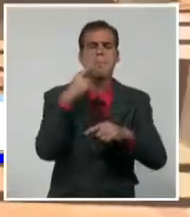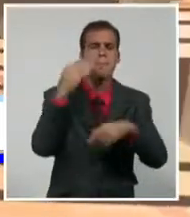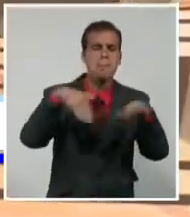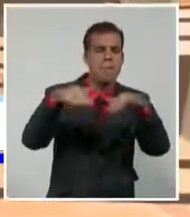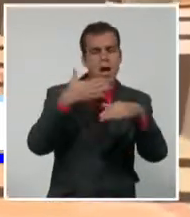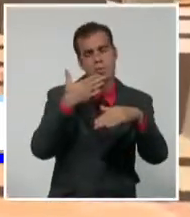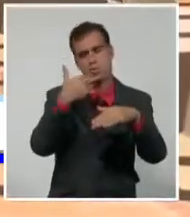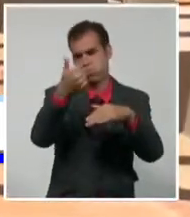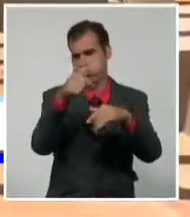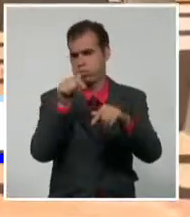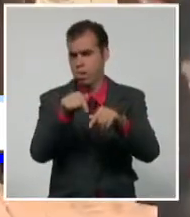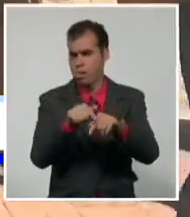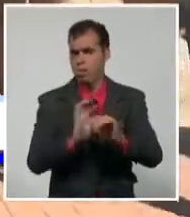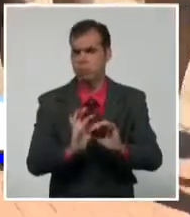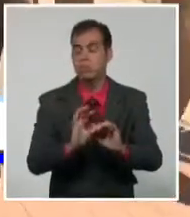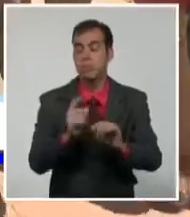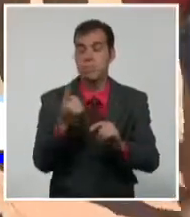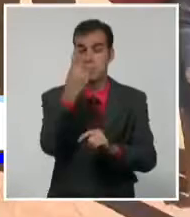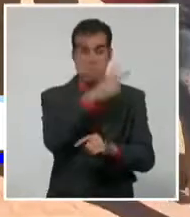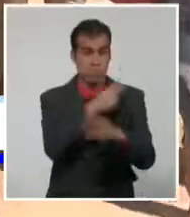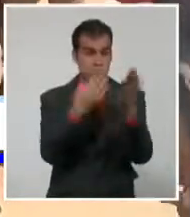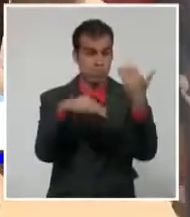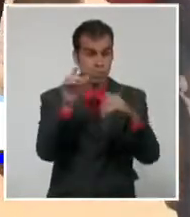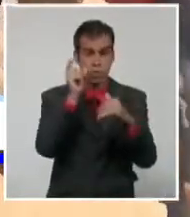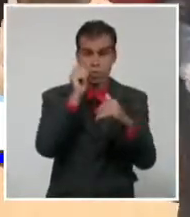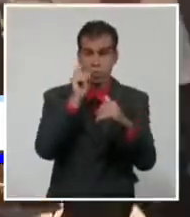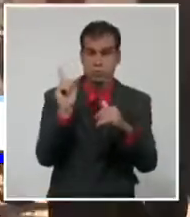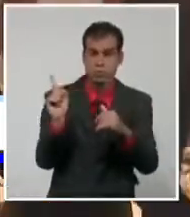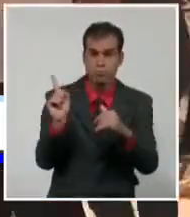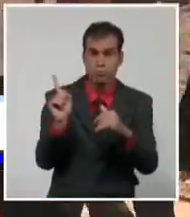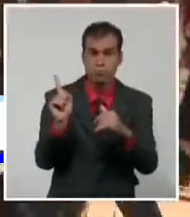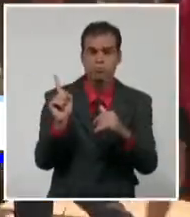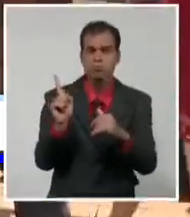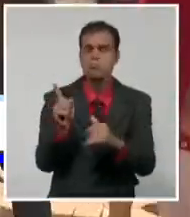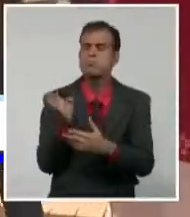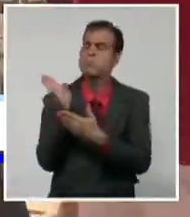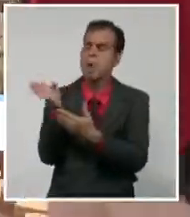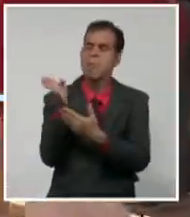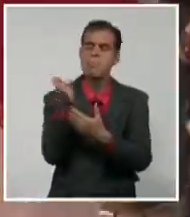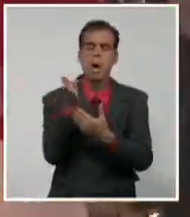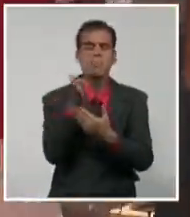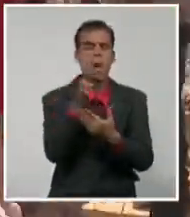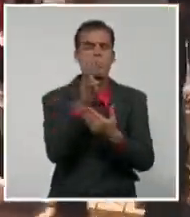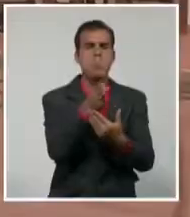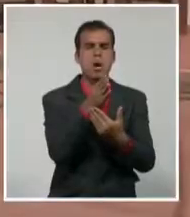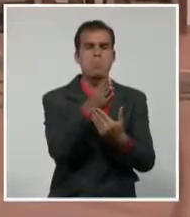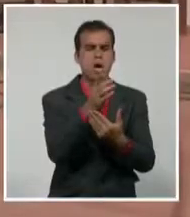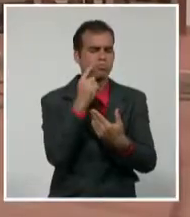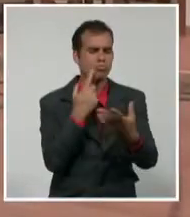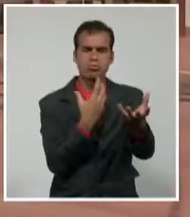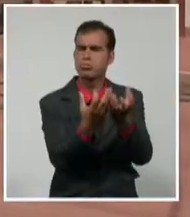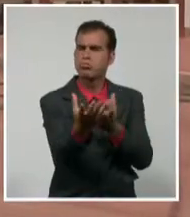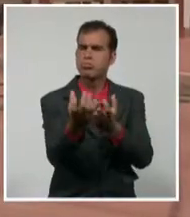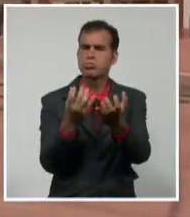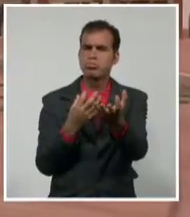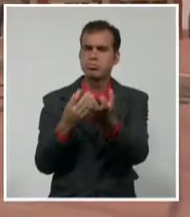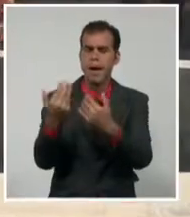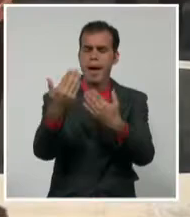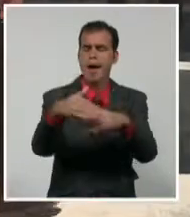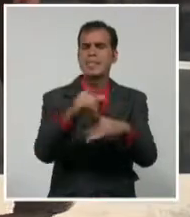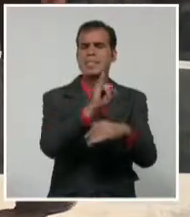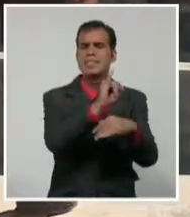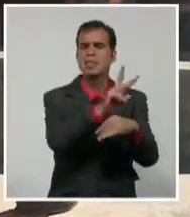el primer ministro de la república manuel marrero cruz recorrió áreas del nuevo bulevar entre las calles 62 y 64